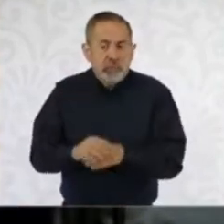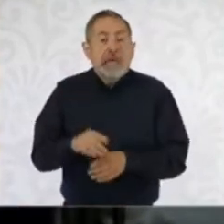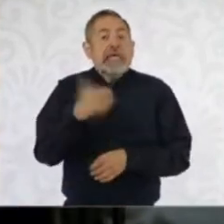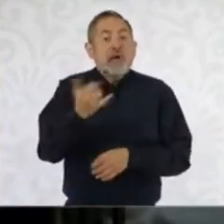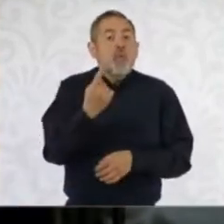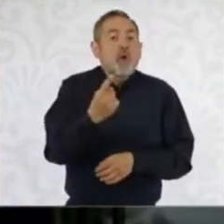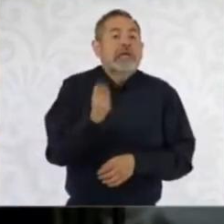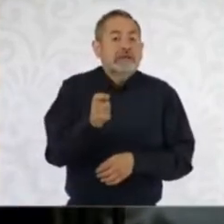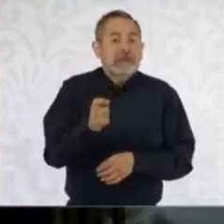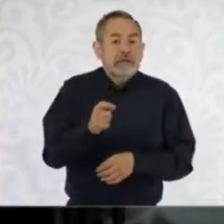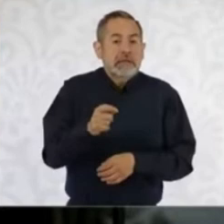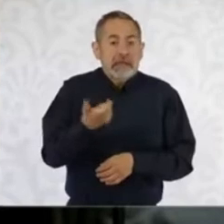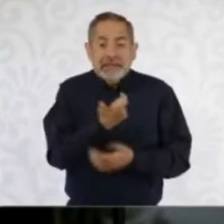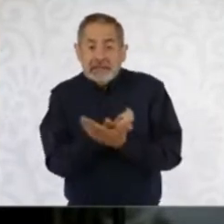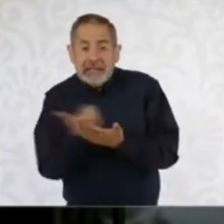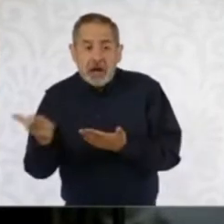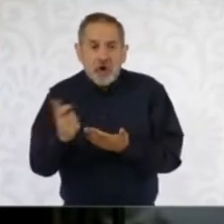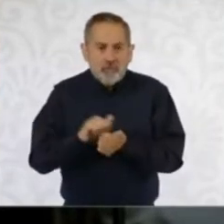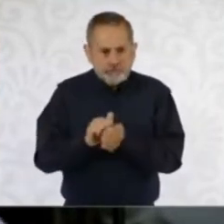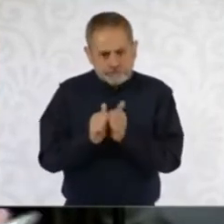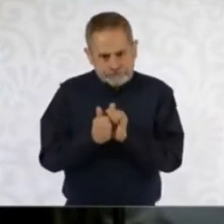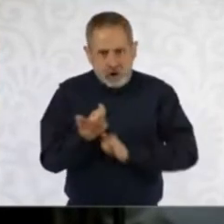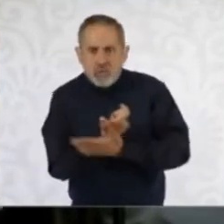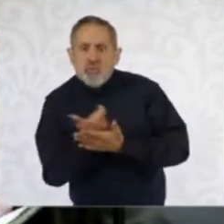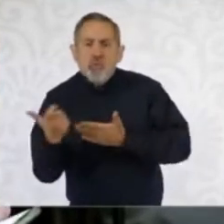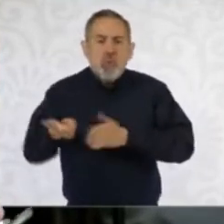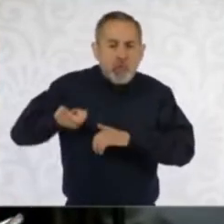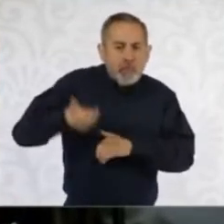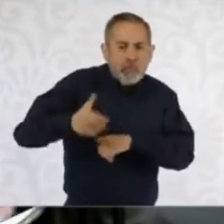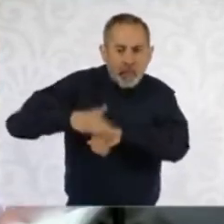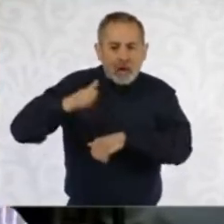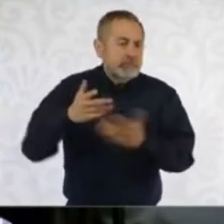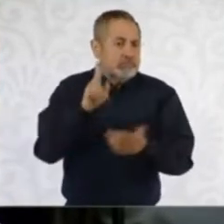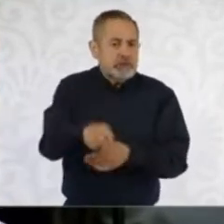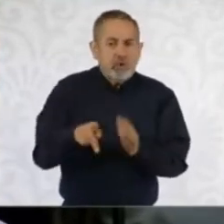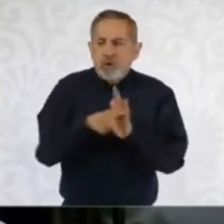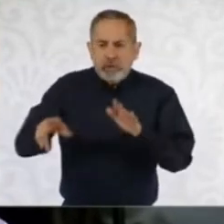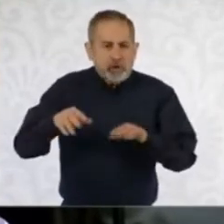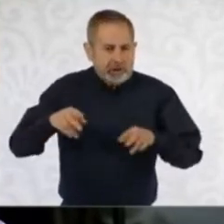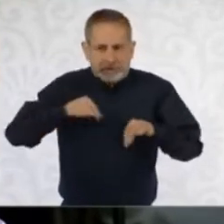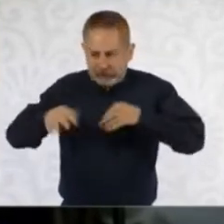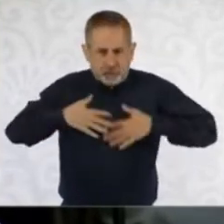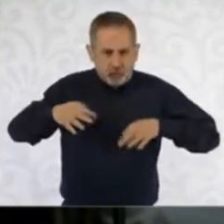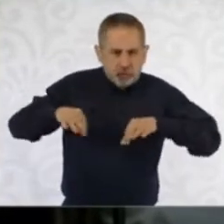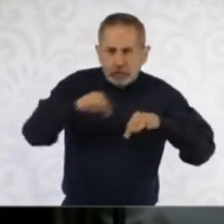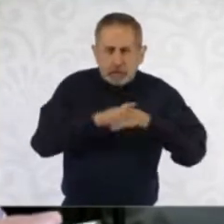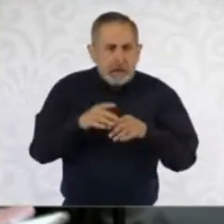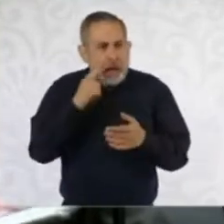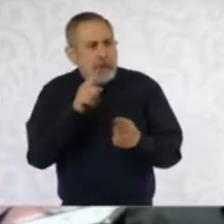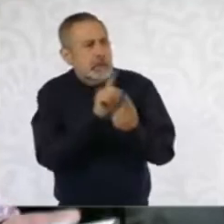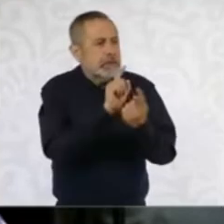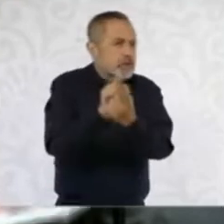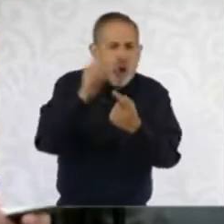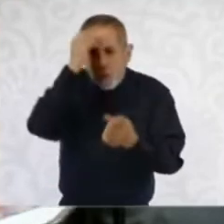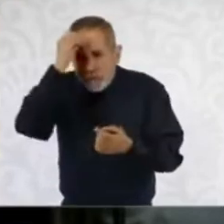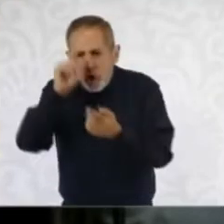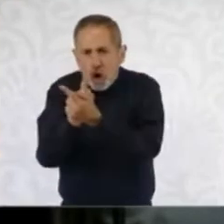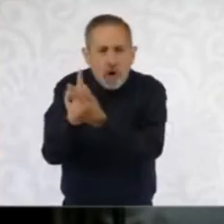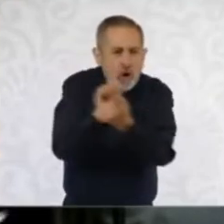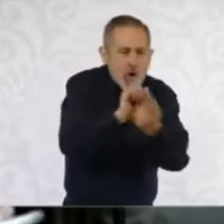salarios, porque, bueno, dentro de nuestro trabajo como periodistas, pues nos toca recibir las opiniones, pues ya sea